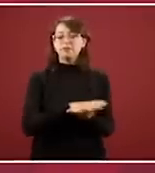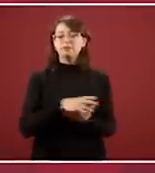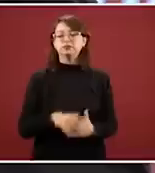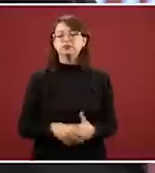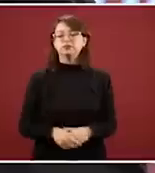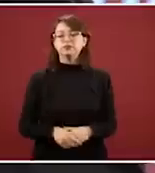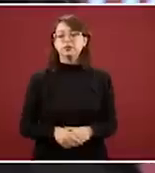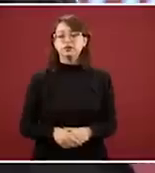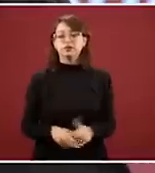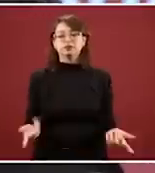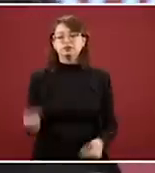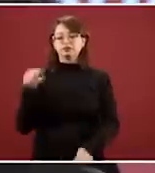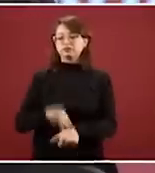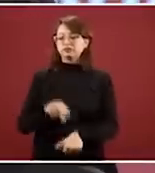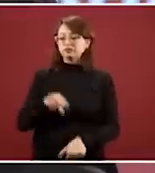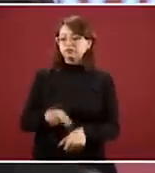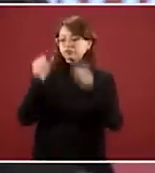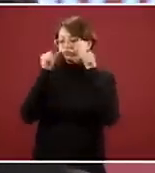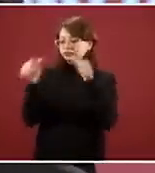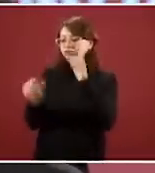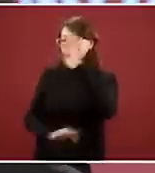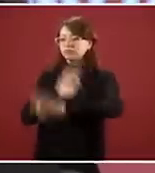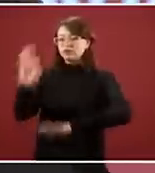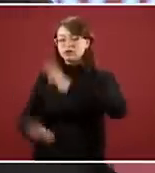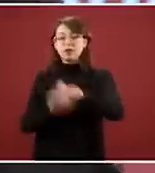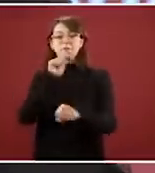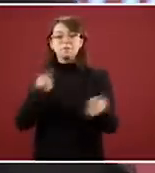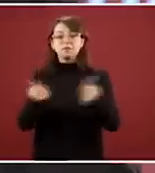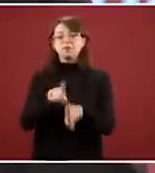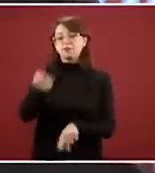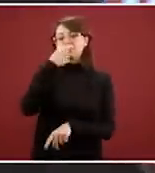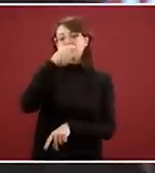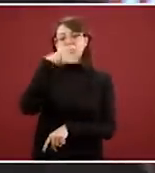a recibir atención médica y medicamentos gratuitos.